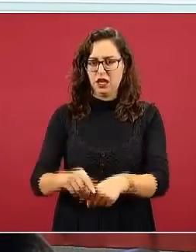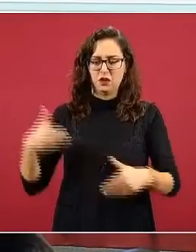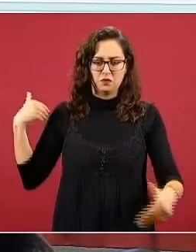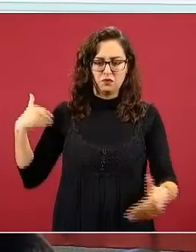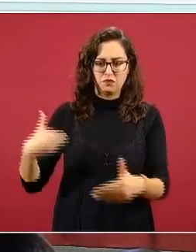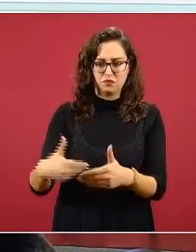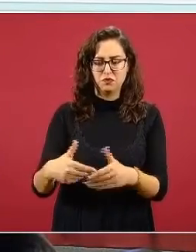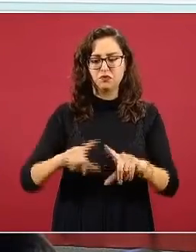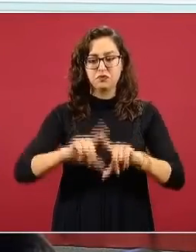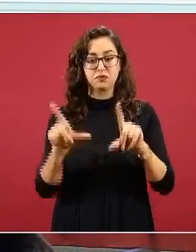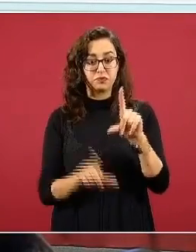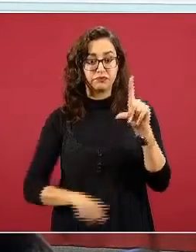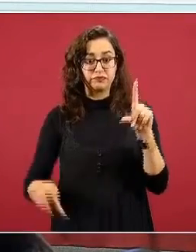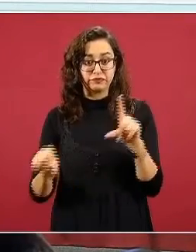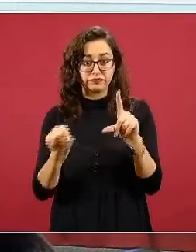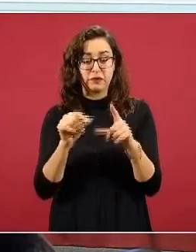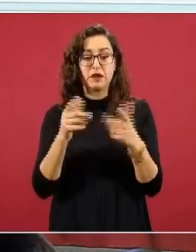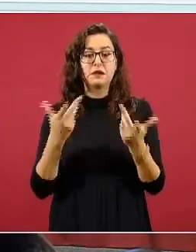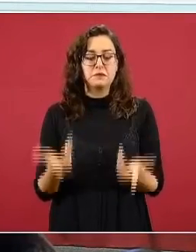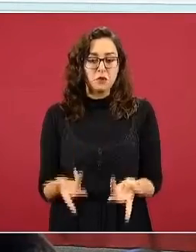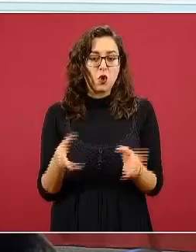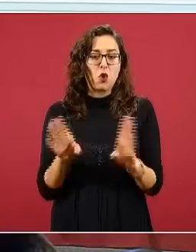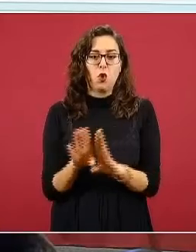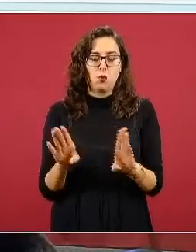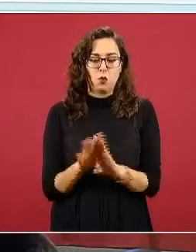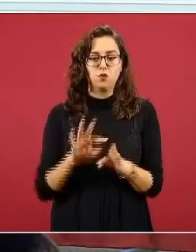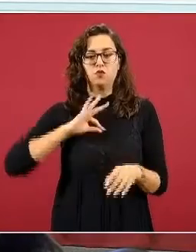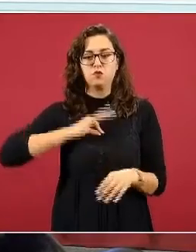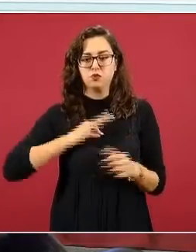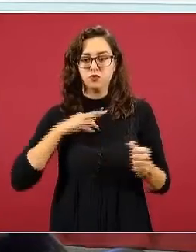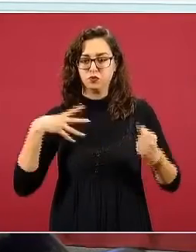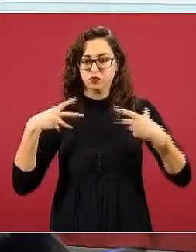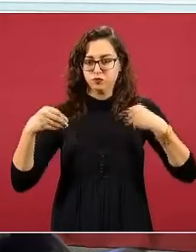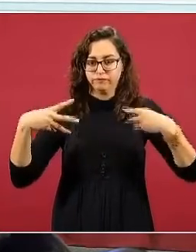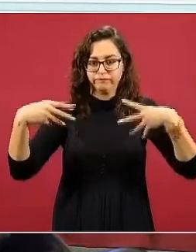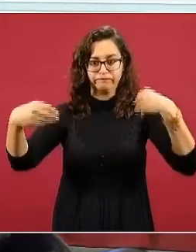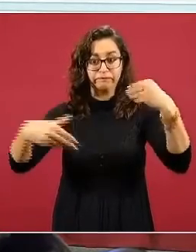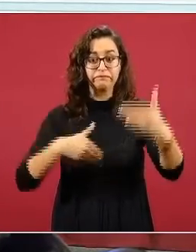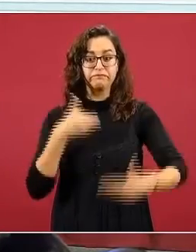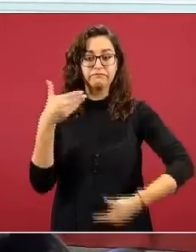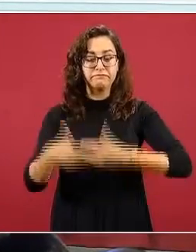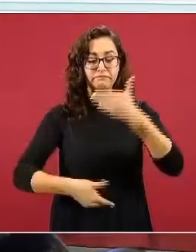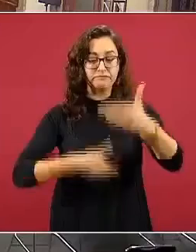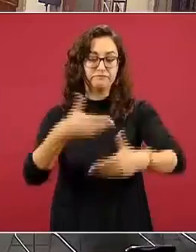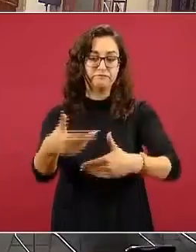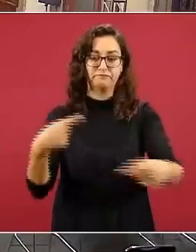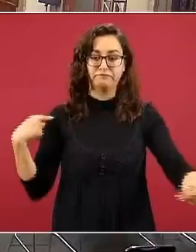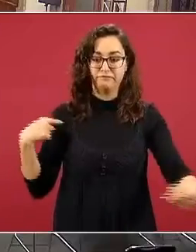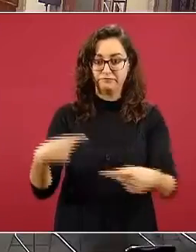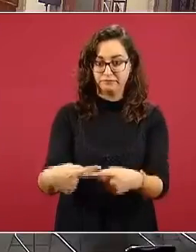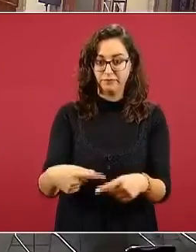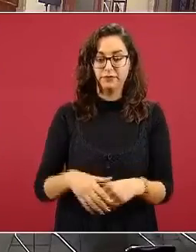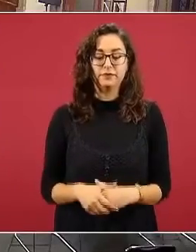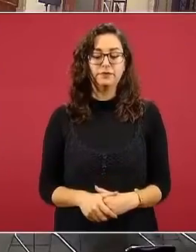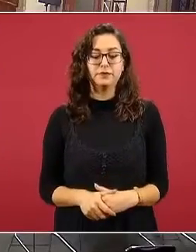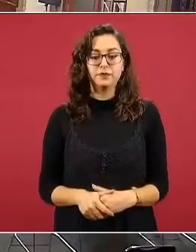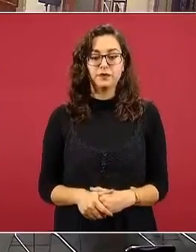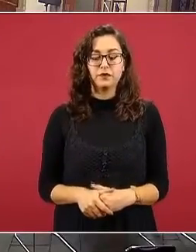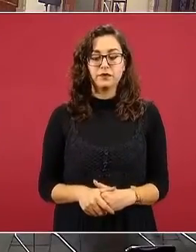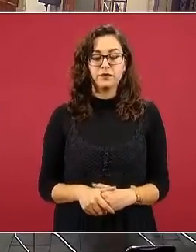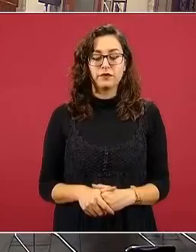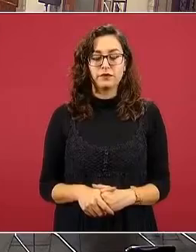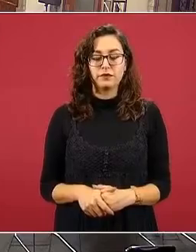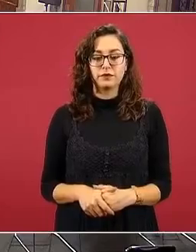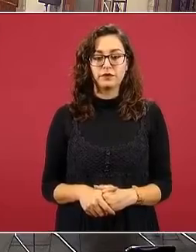estadísticas nacionales y cuál ha sido precisamente la evolución de la epidemia en el último corte. Como